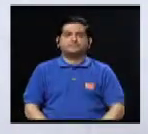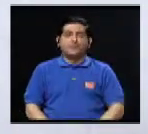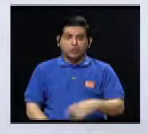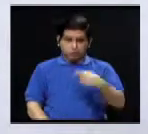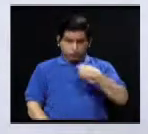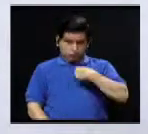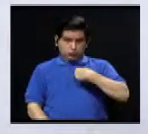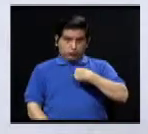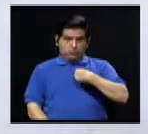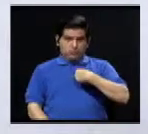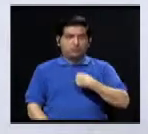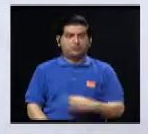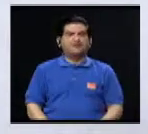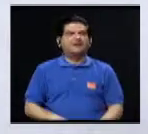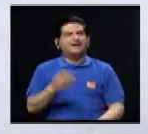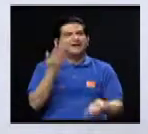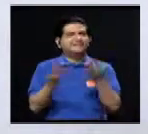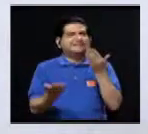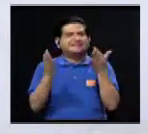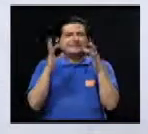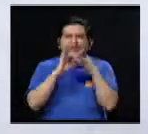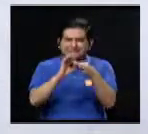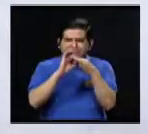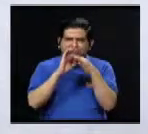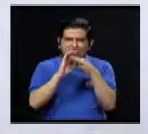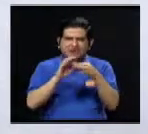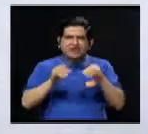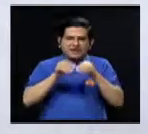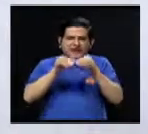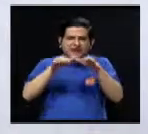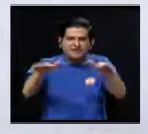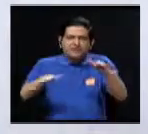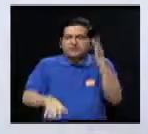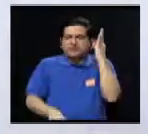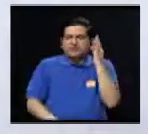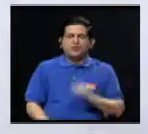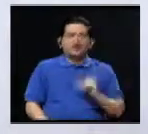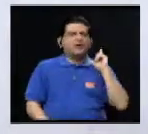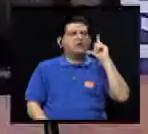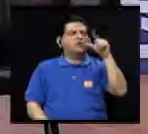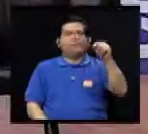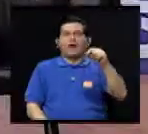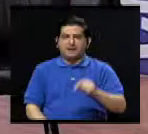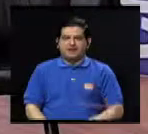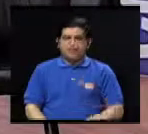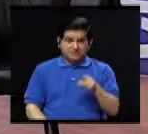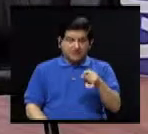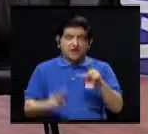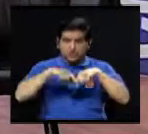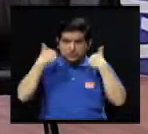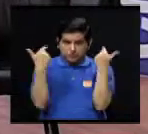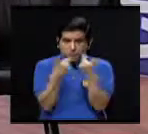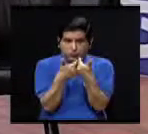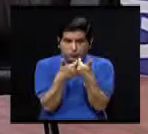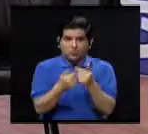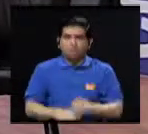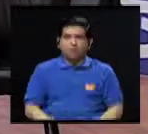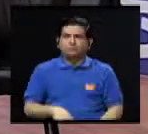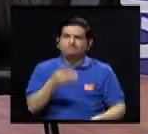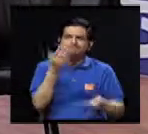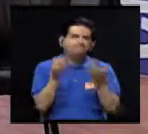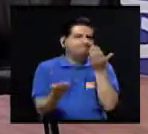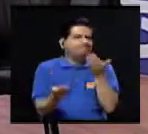Yo he estado tal vez muy unida a la Red de Mujeres Rurales, que es una red que,